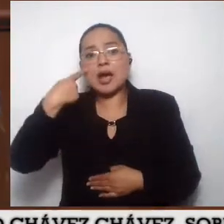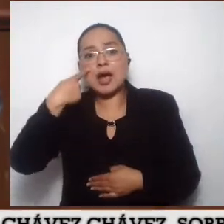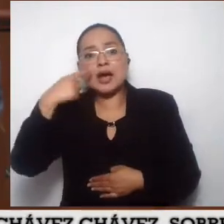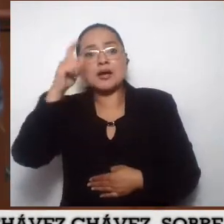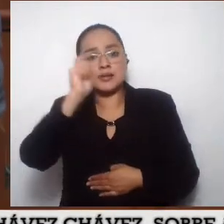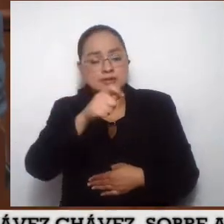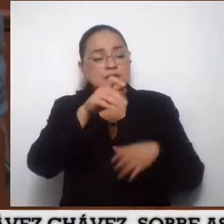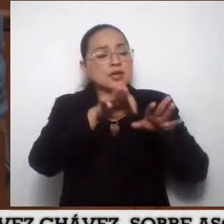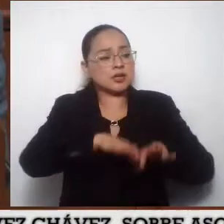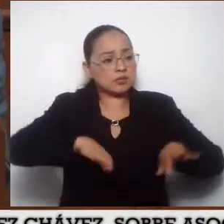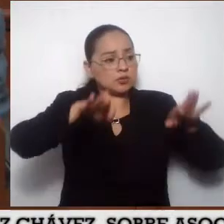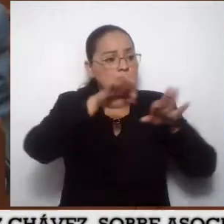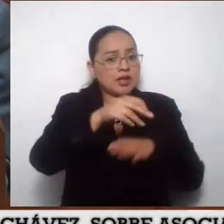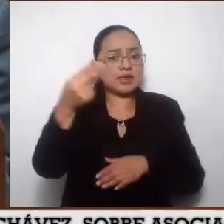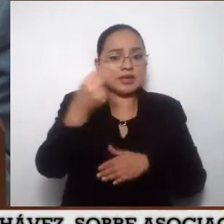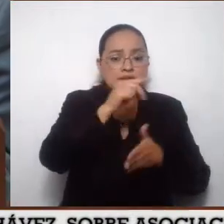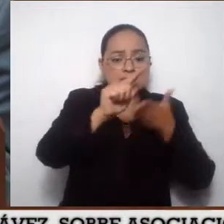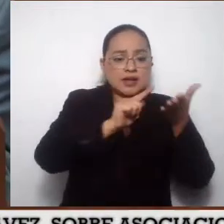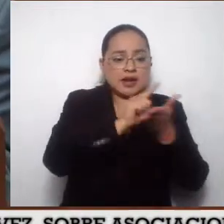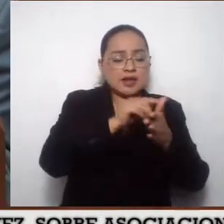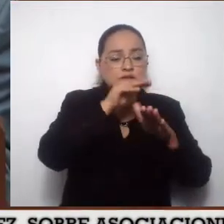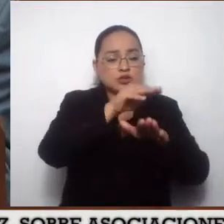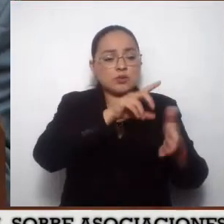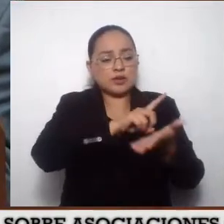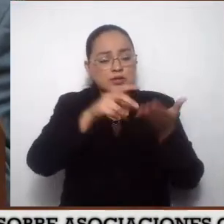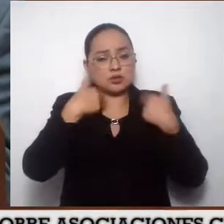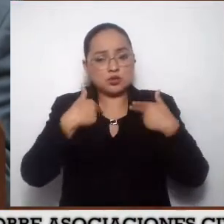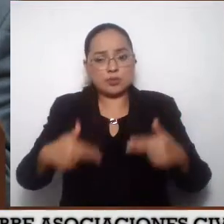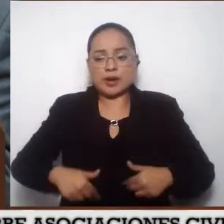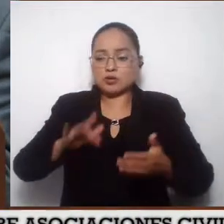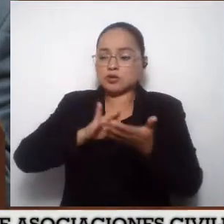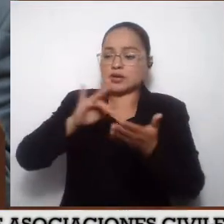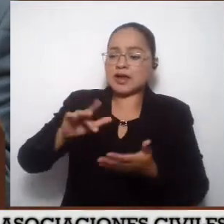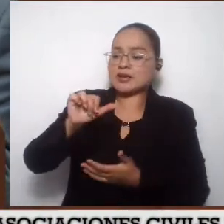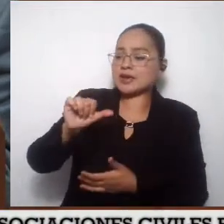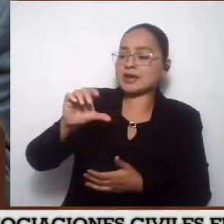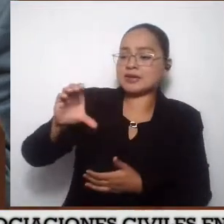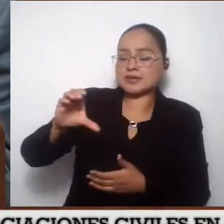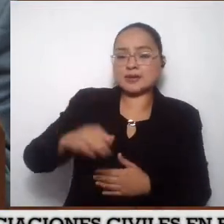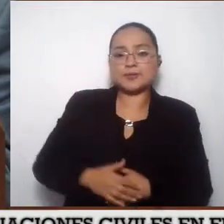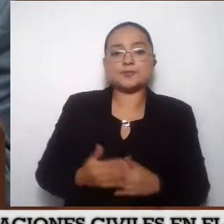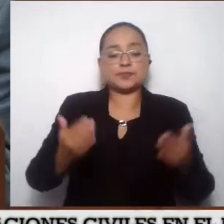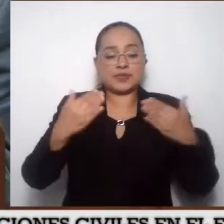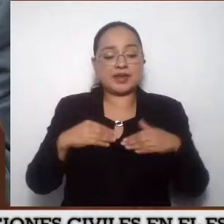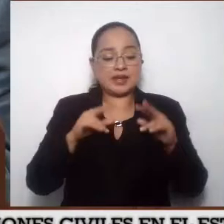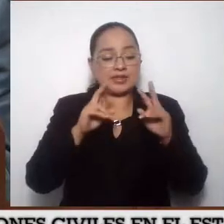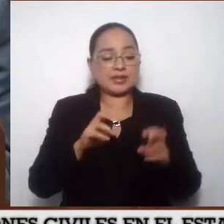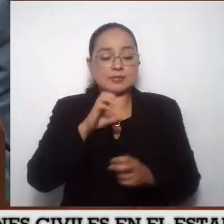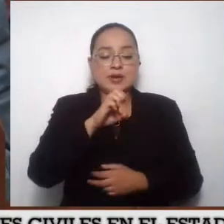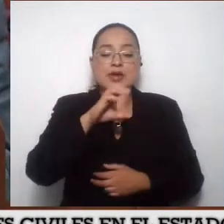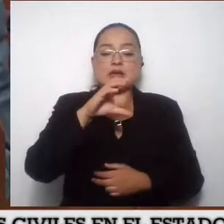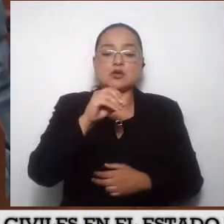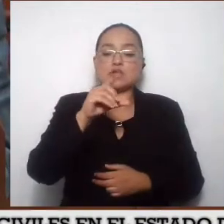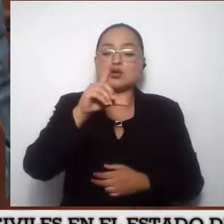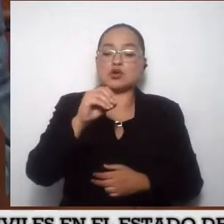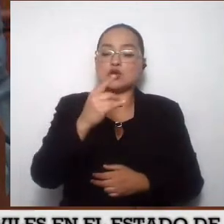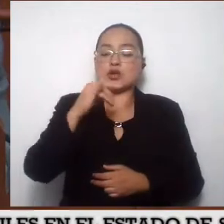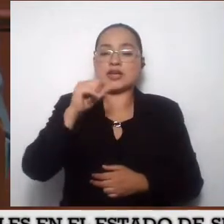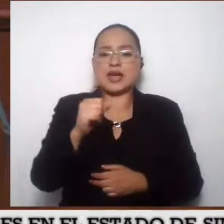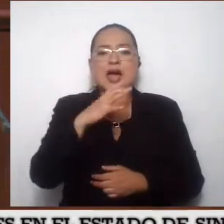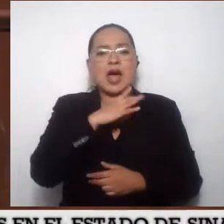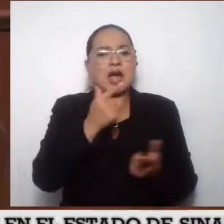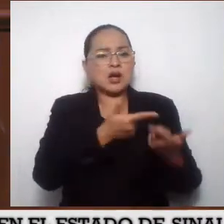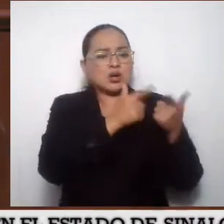importante la legislación en derechos humanos. Si hablamos de ecología, desde allí ahí existen muchos grupos